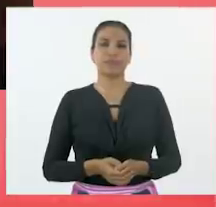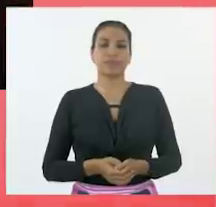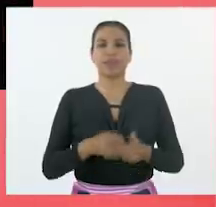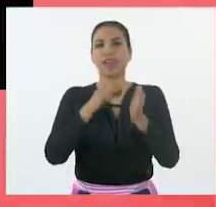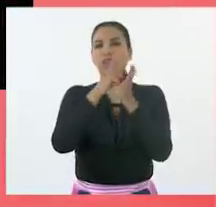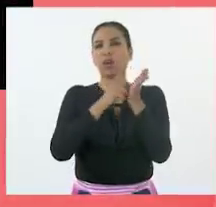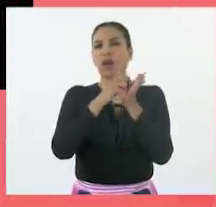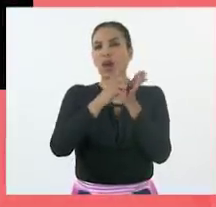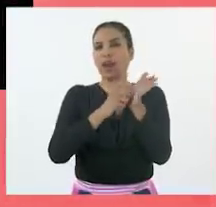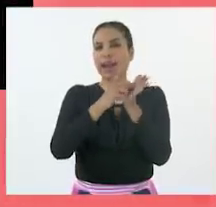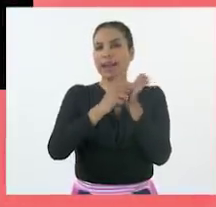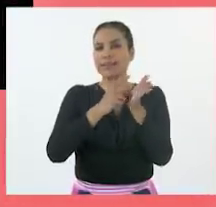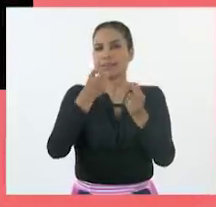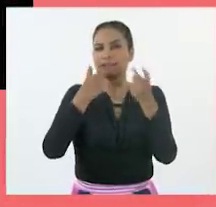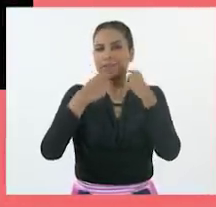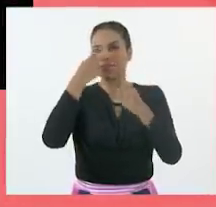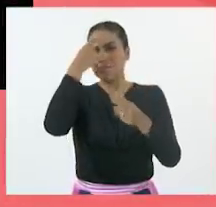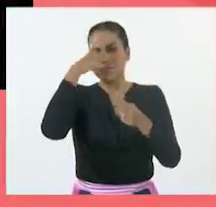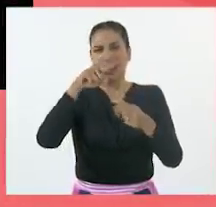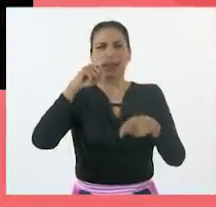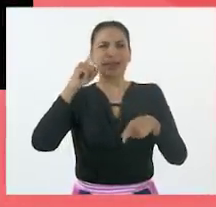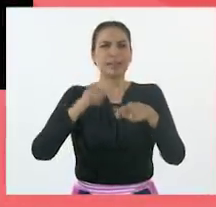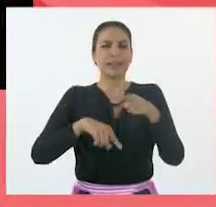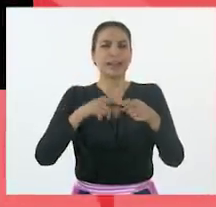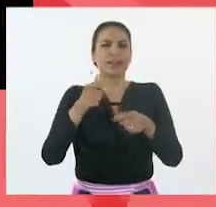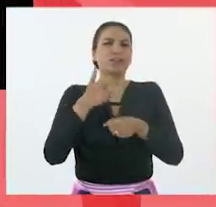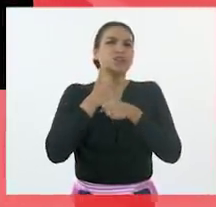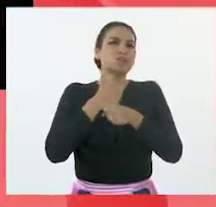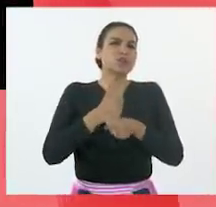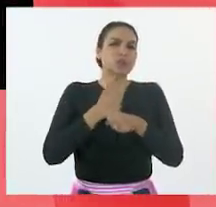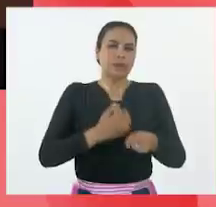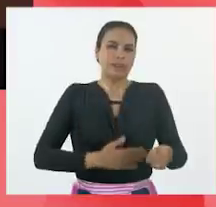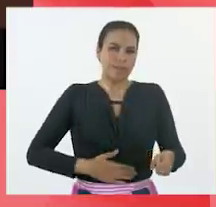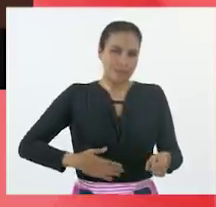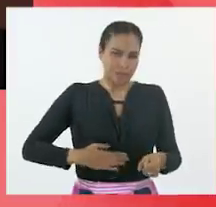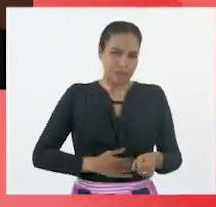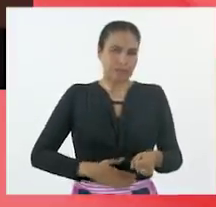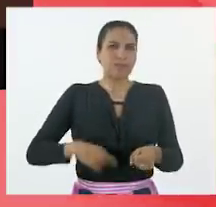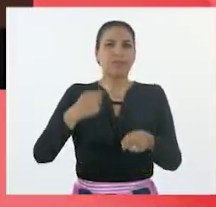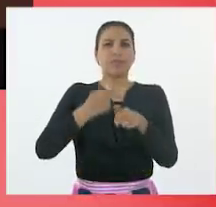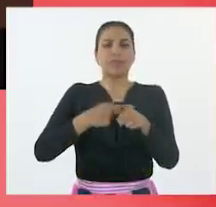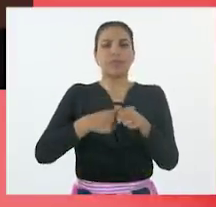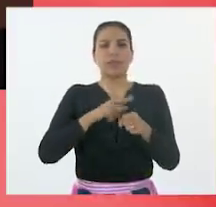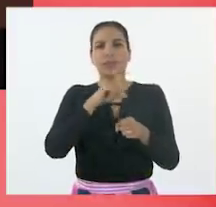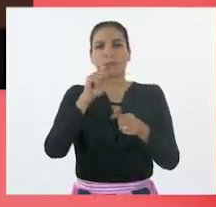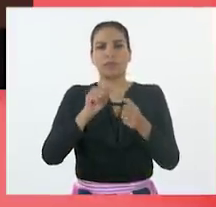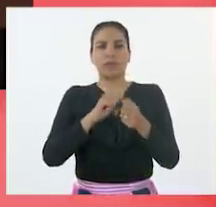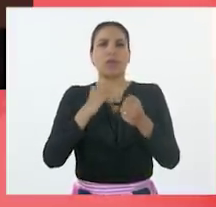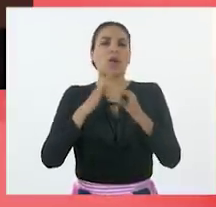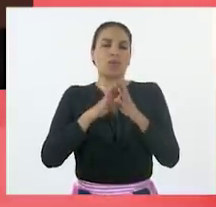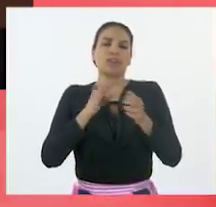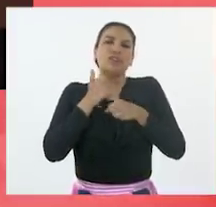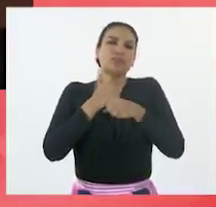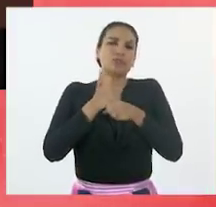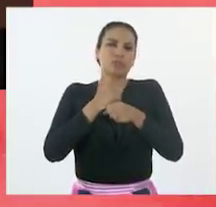droga para quitar el malestar estomacal. Fueron de espanto sus últimas horas.